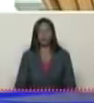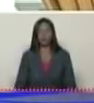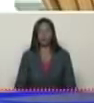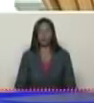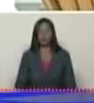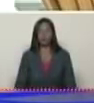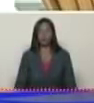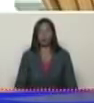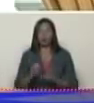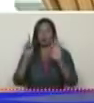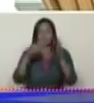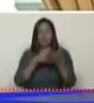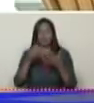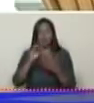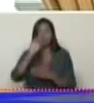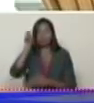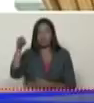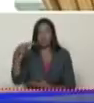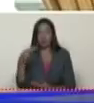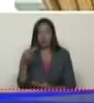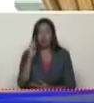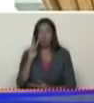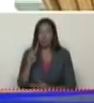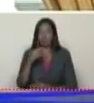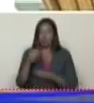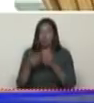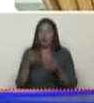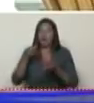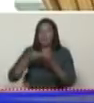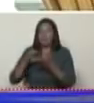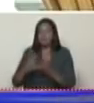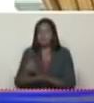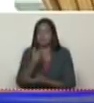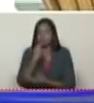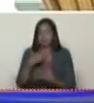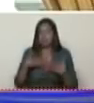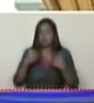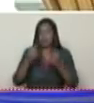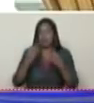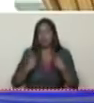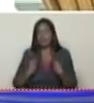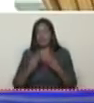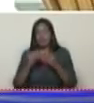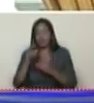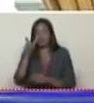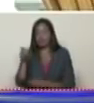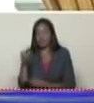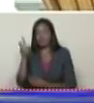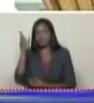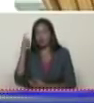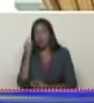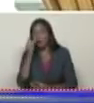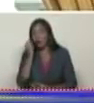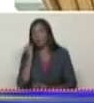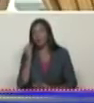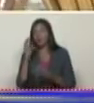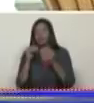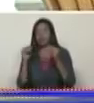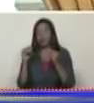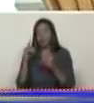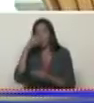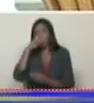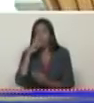Y los 6 millones de euros eran para pagar los tratamientos y salvar la vida de venezolanos y de venezolanas de todas las